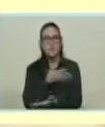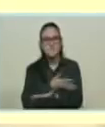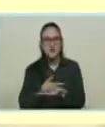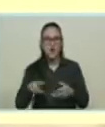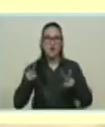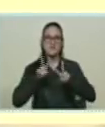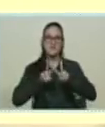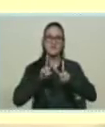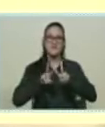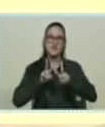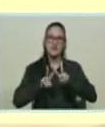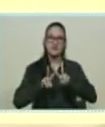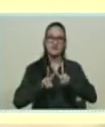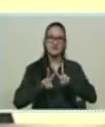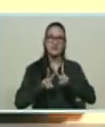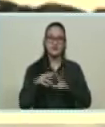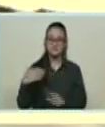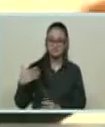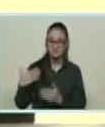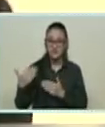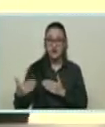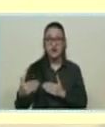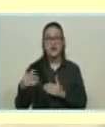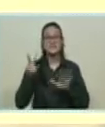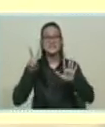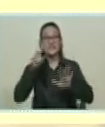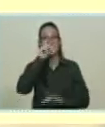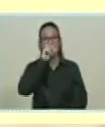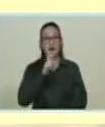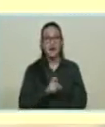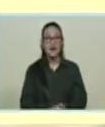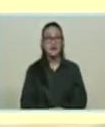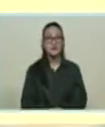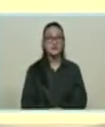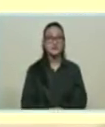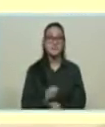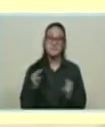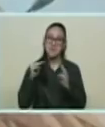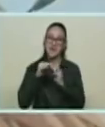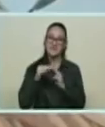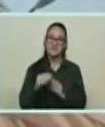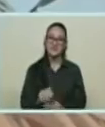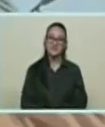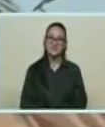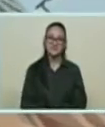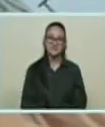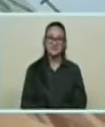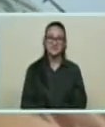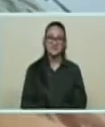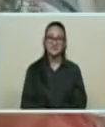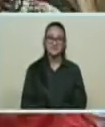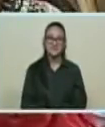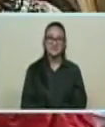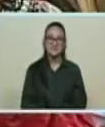2 millones de viviendas en los próximos 7 años. Ese es el desafío.